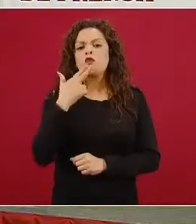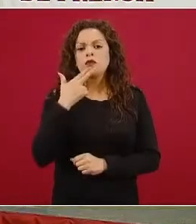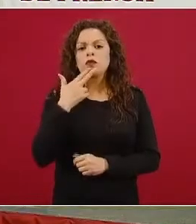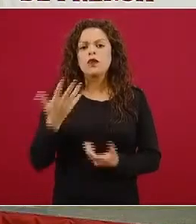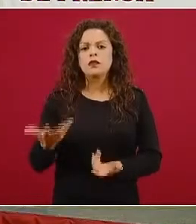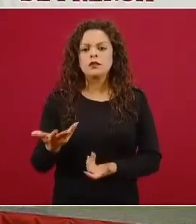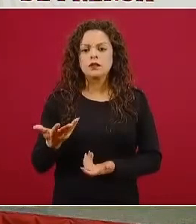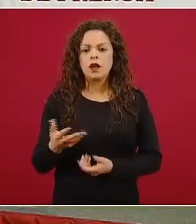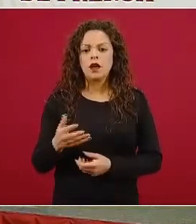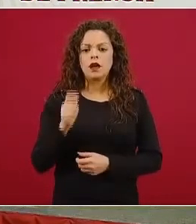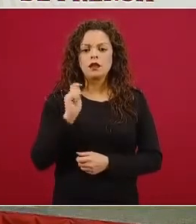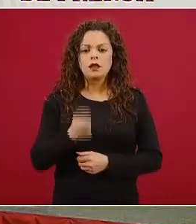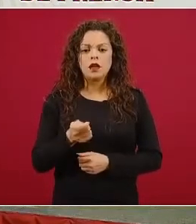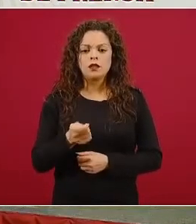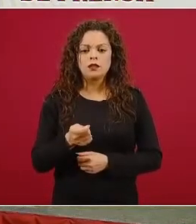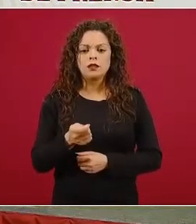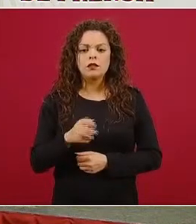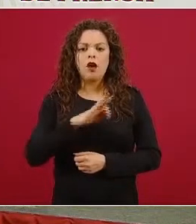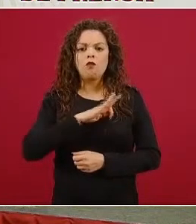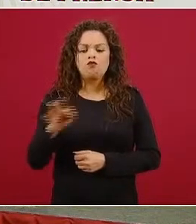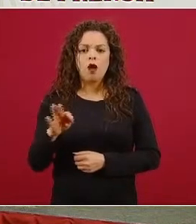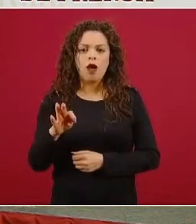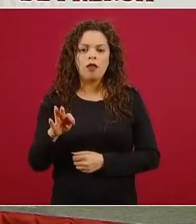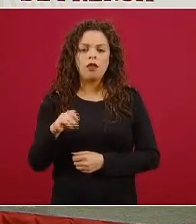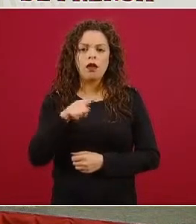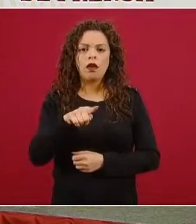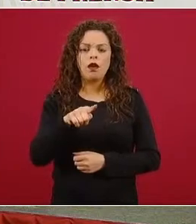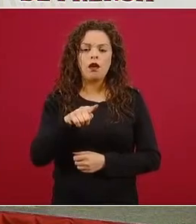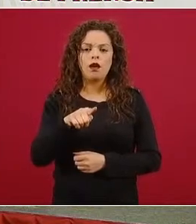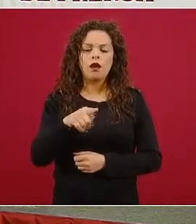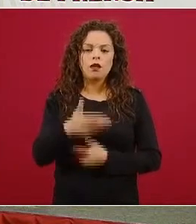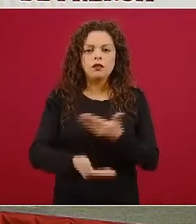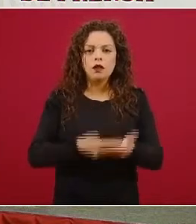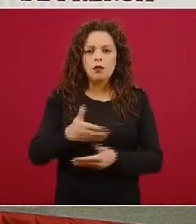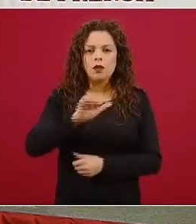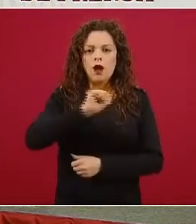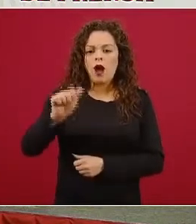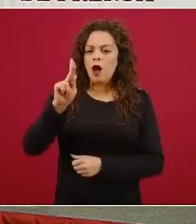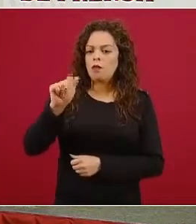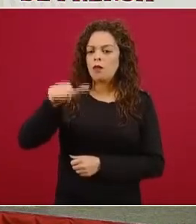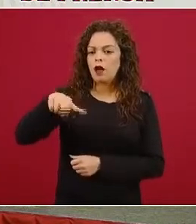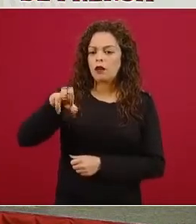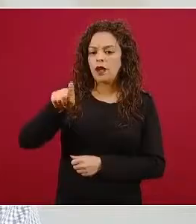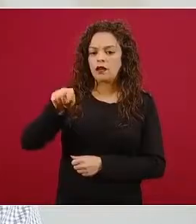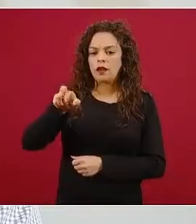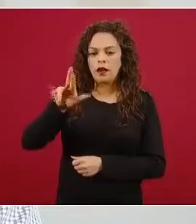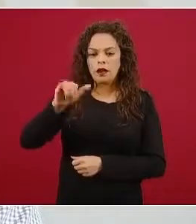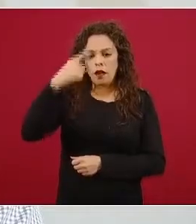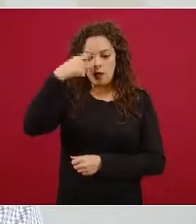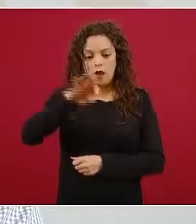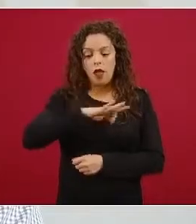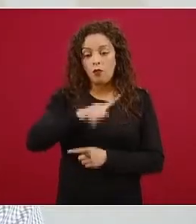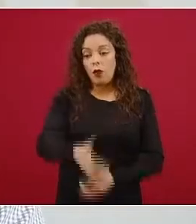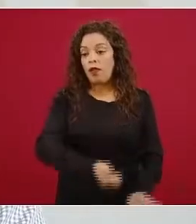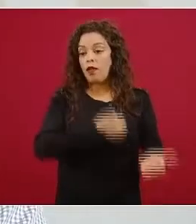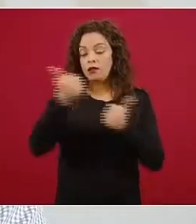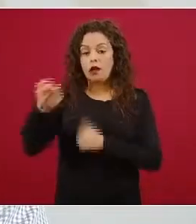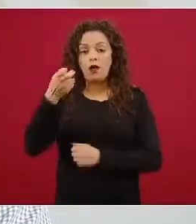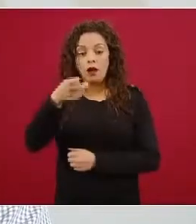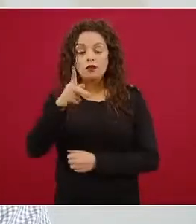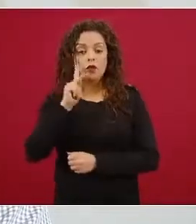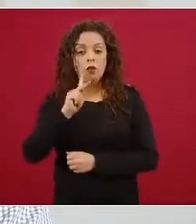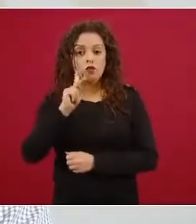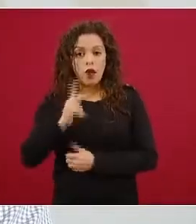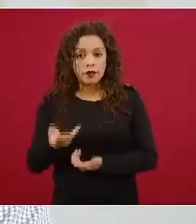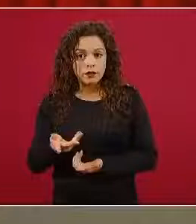se contratan sistemas de paquetería o empresas que realizan estos envíos para que también puedan llevar esta muestra.